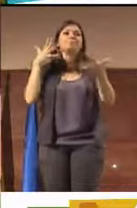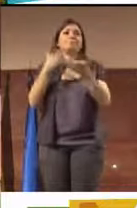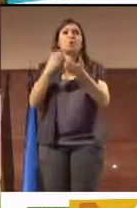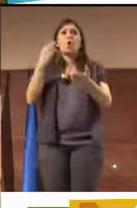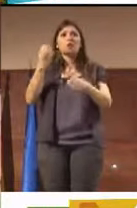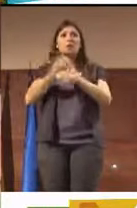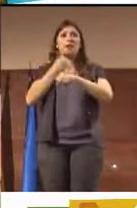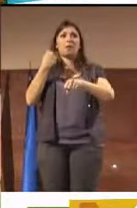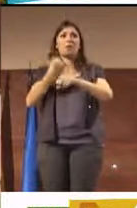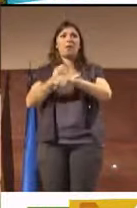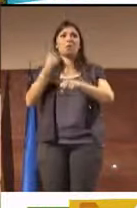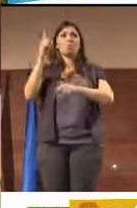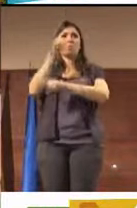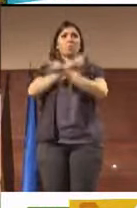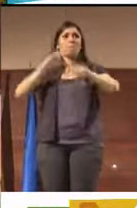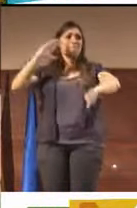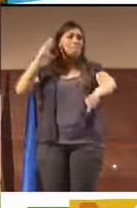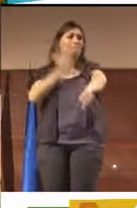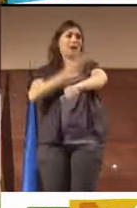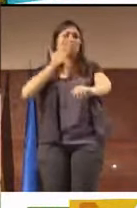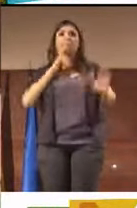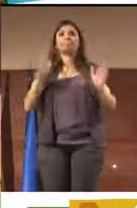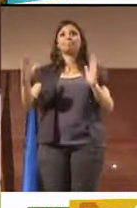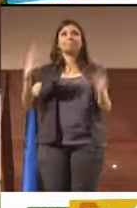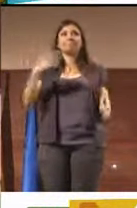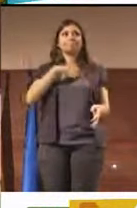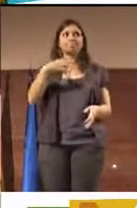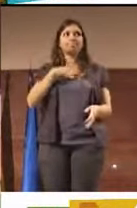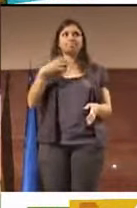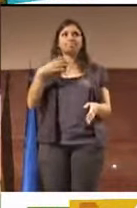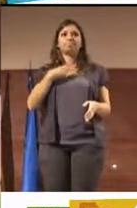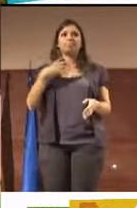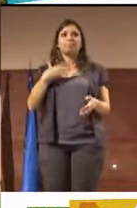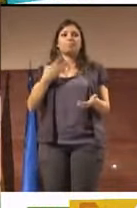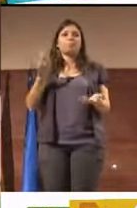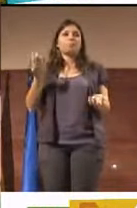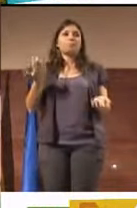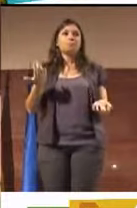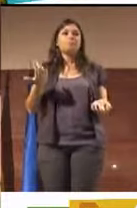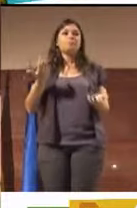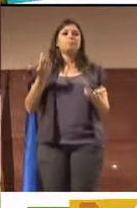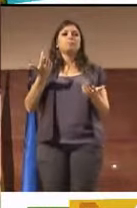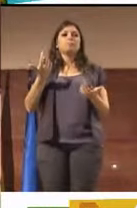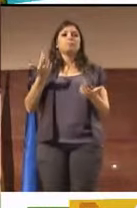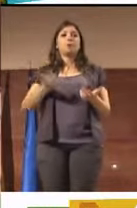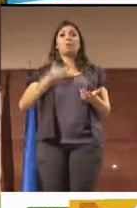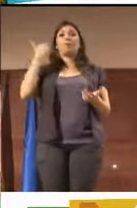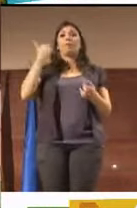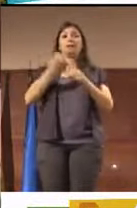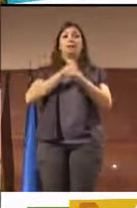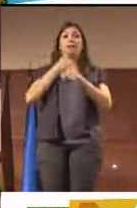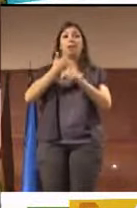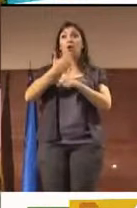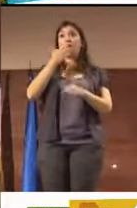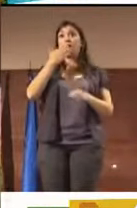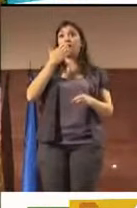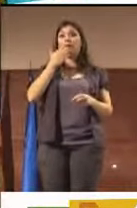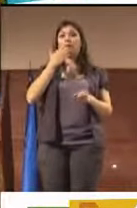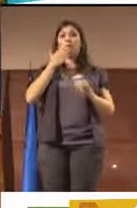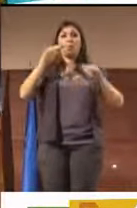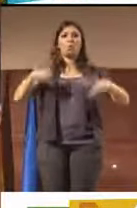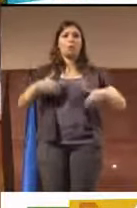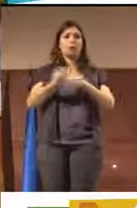trabajo que te invalida en un momento determinado para poder desarrollar, en el caso de trabajo, por ejemplo, volver a